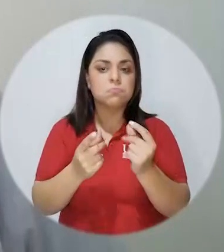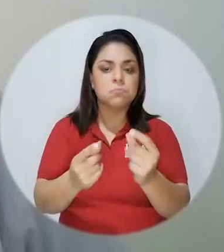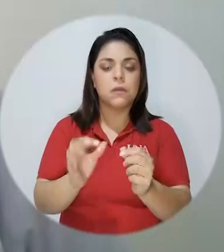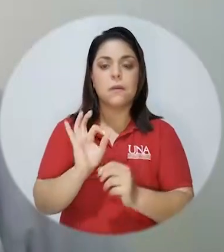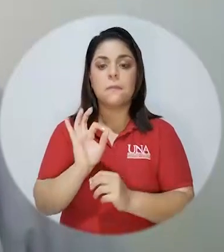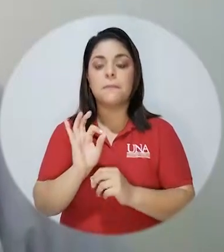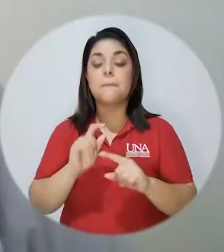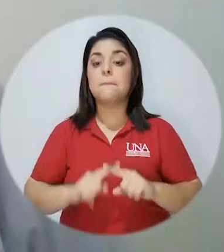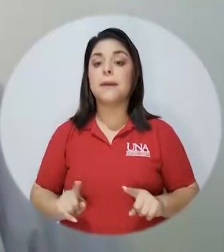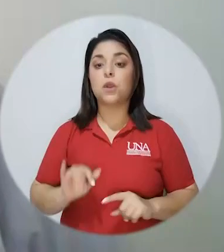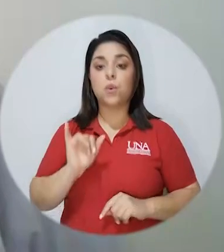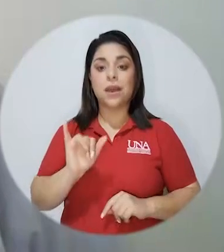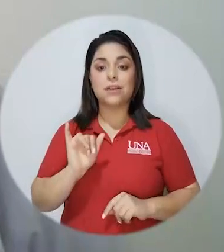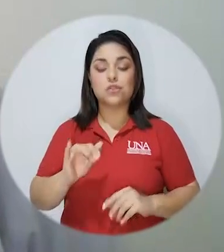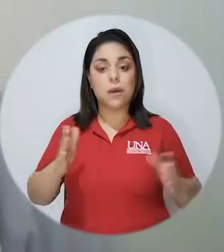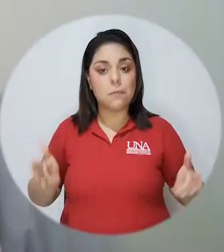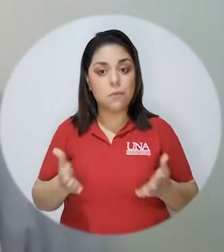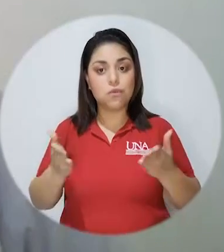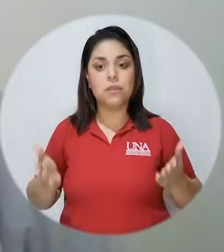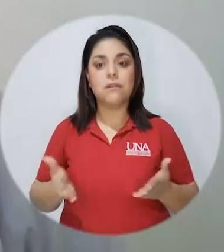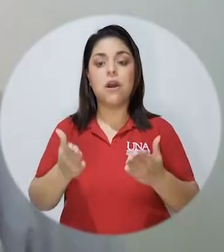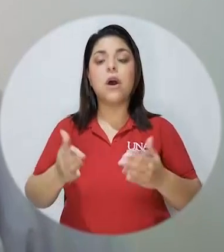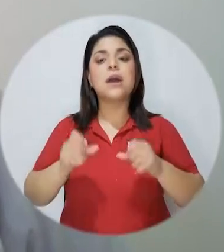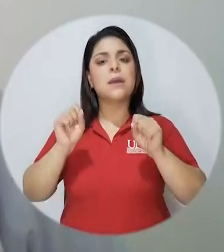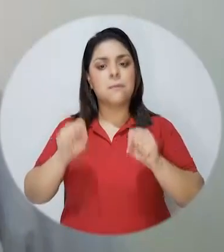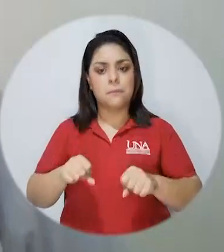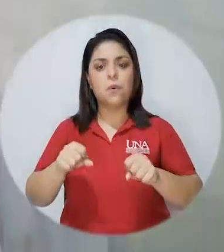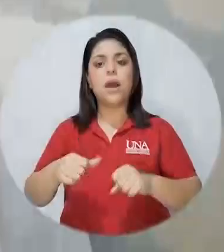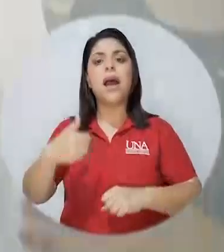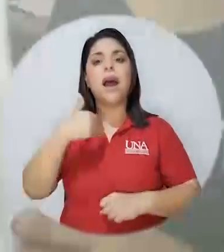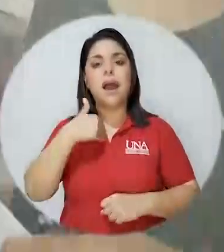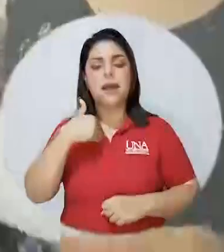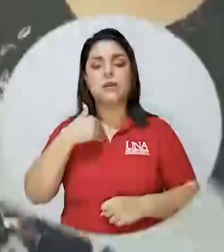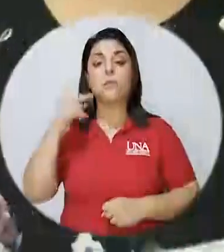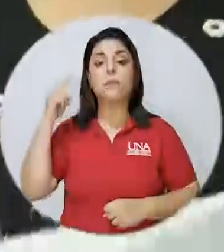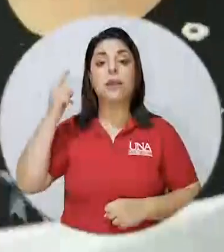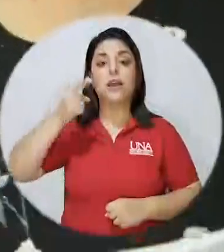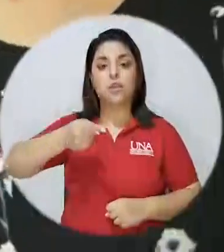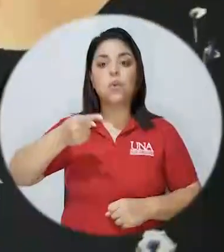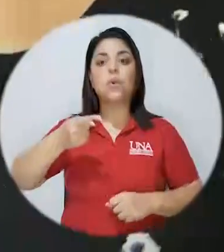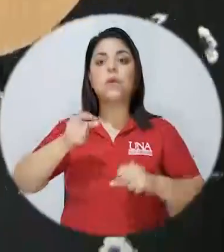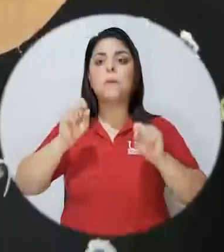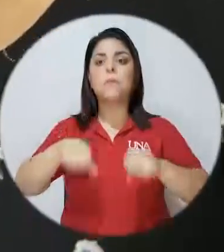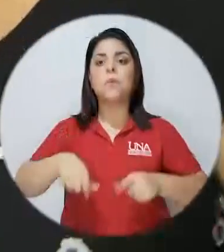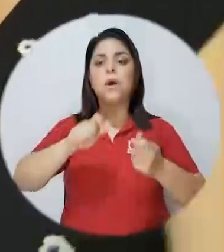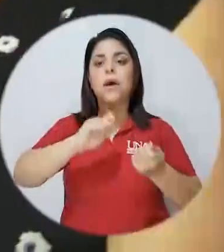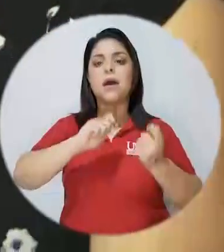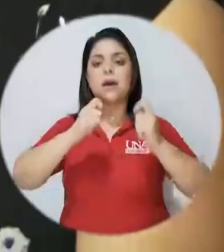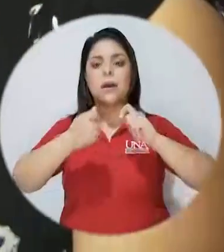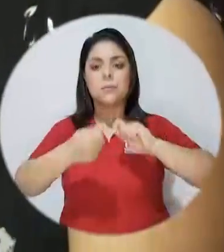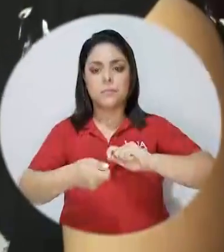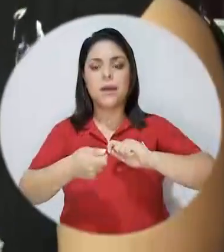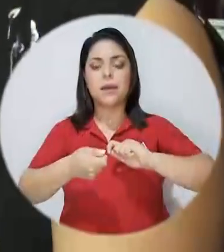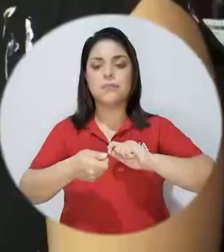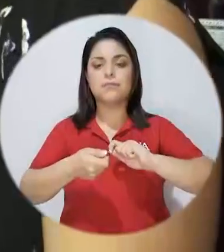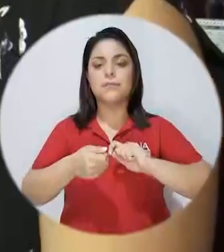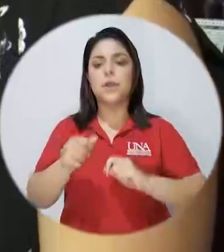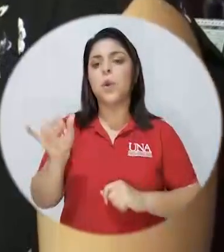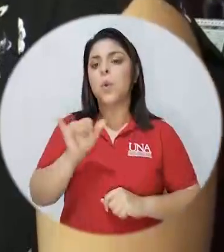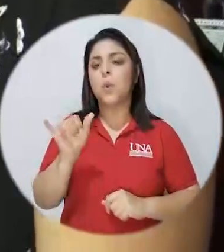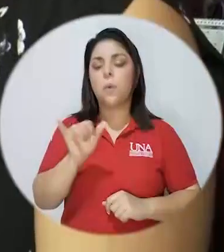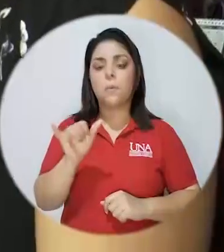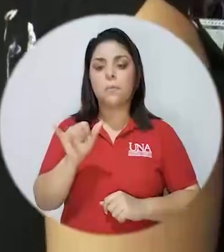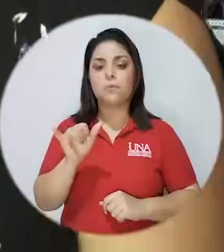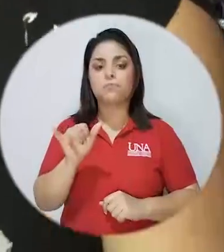esforzado, justamente ha motivado a que haya un change management obligatorio y una gestión del cambio bastante,